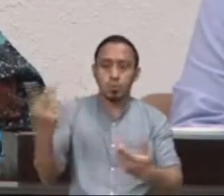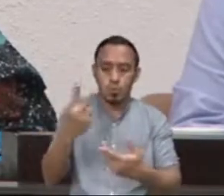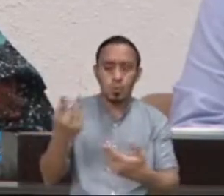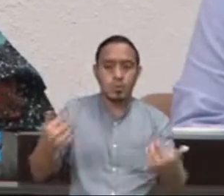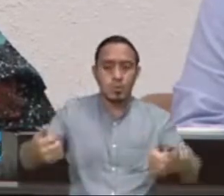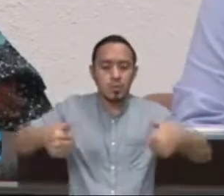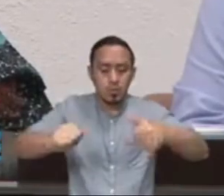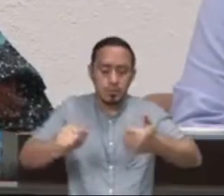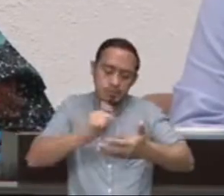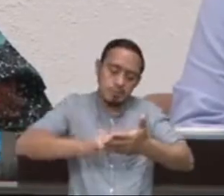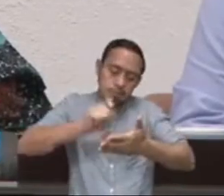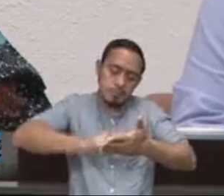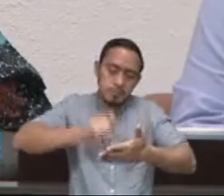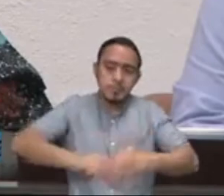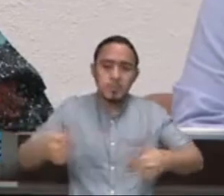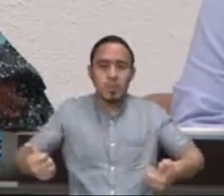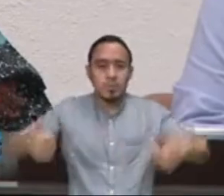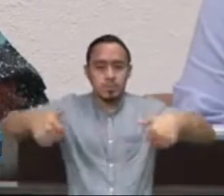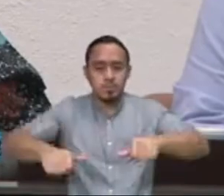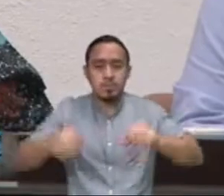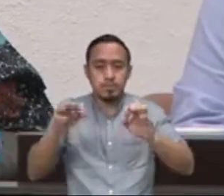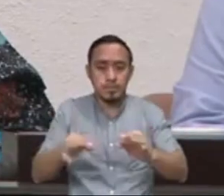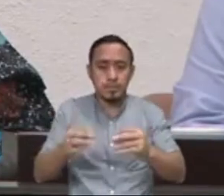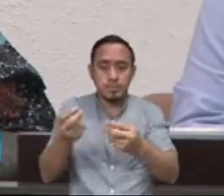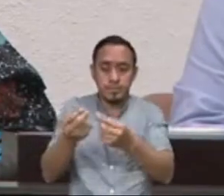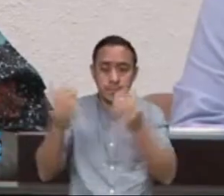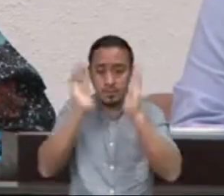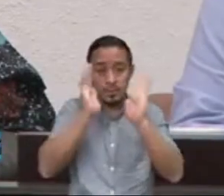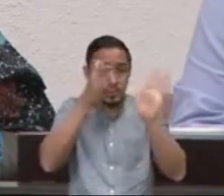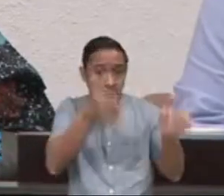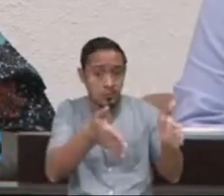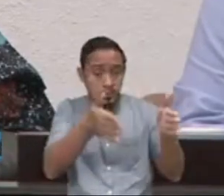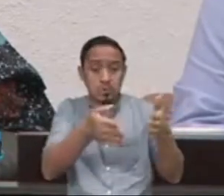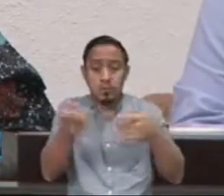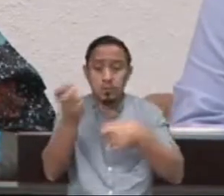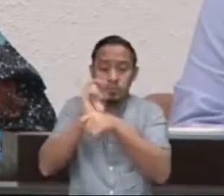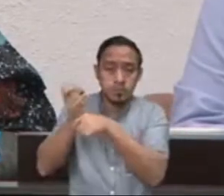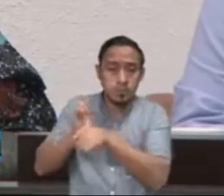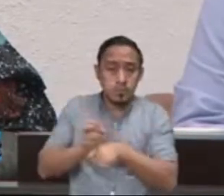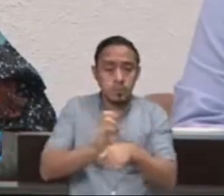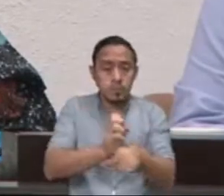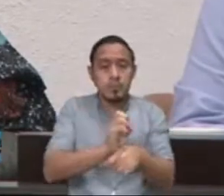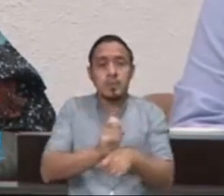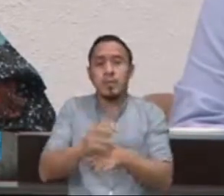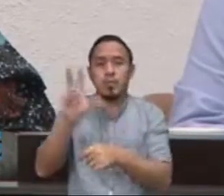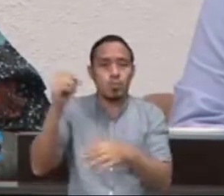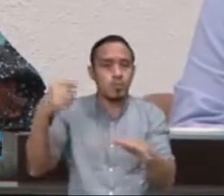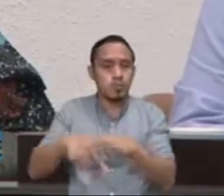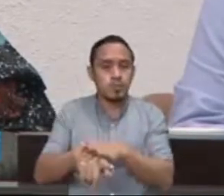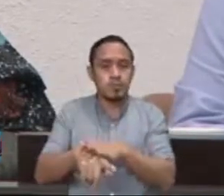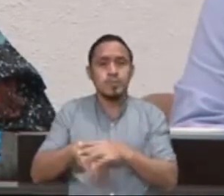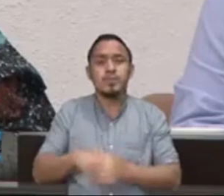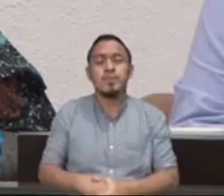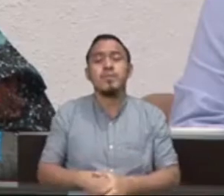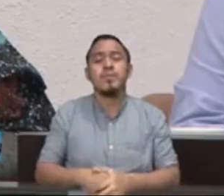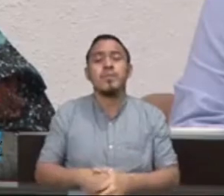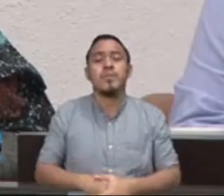mutuo acuerdo y por escrito el contrato para el suministro de servicios de inspección no